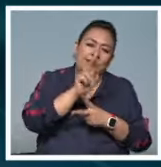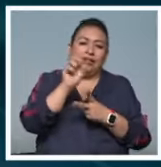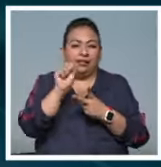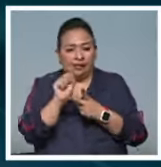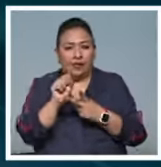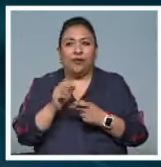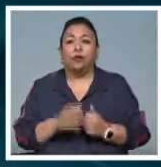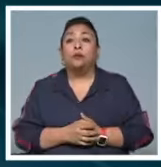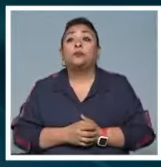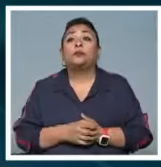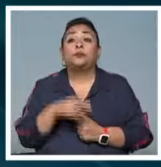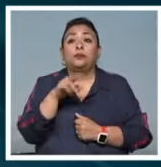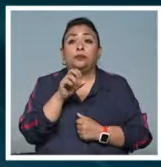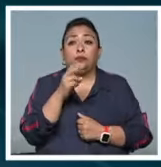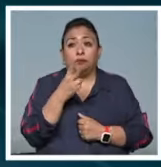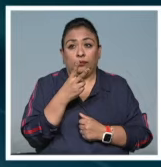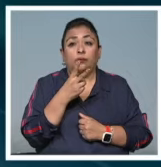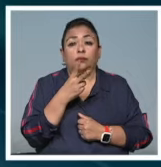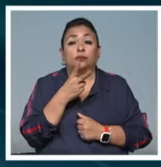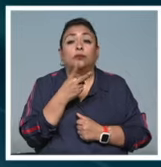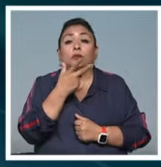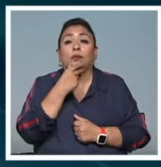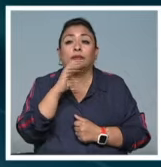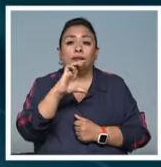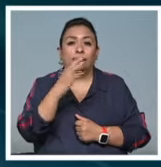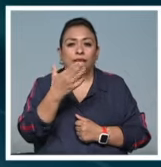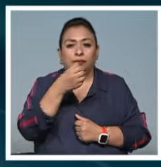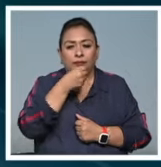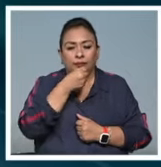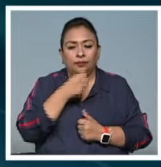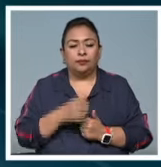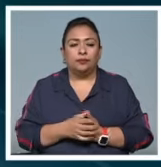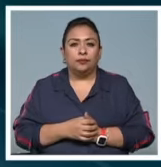respectivamente. Noticias 22, César H. Meléndez.